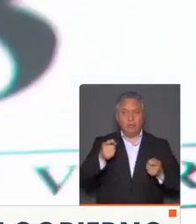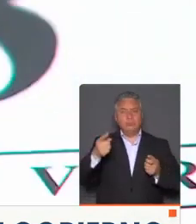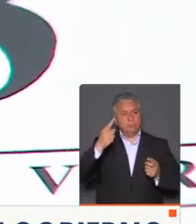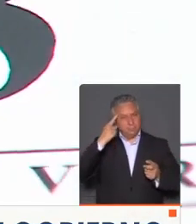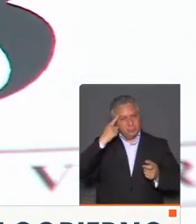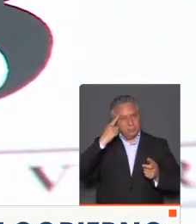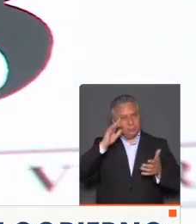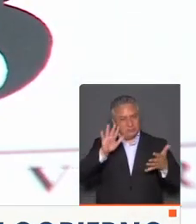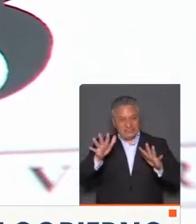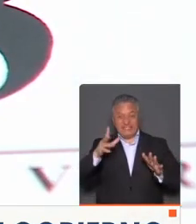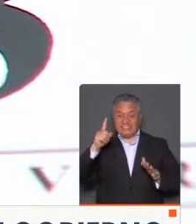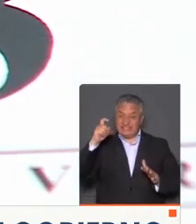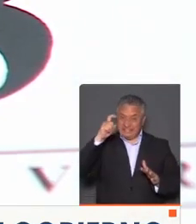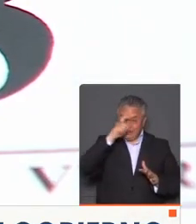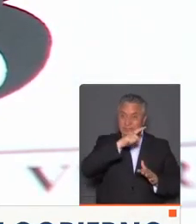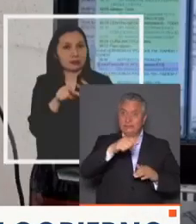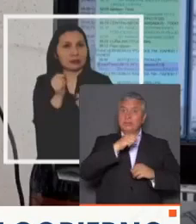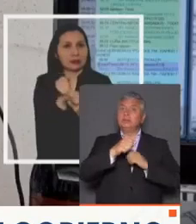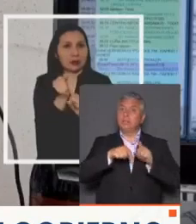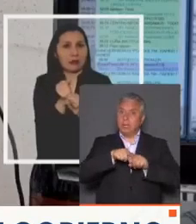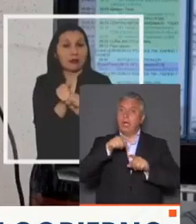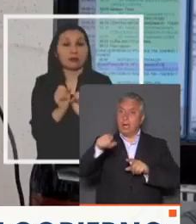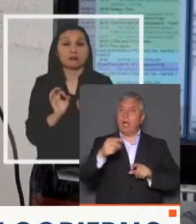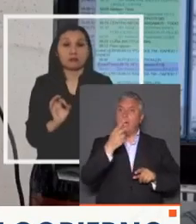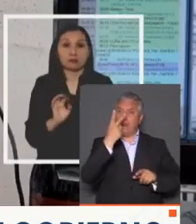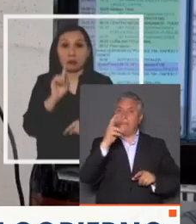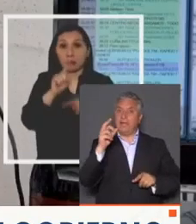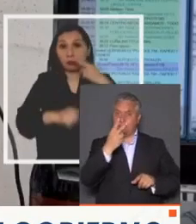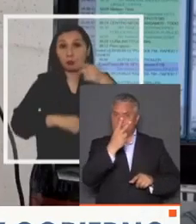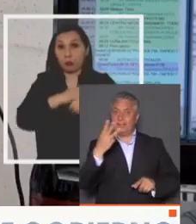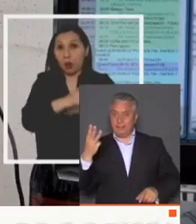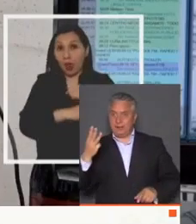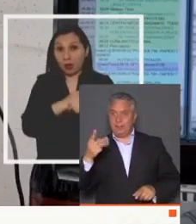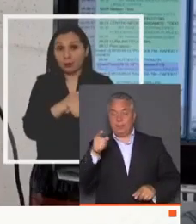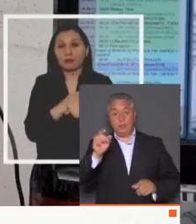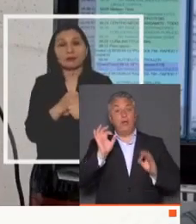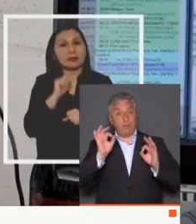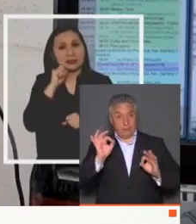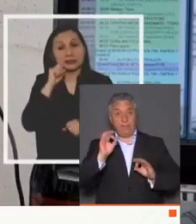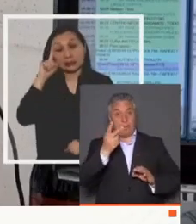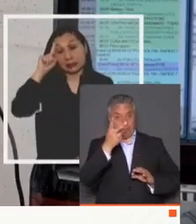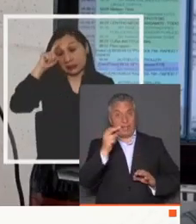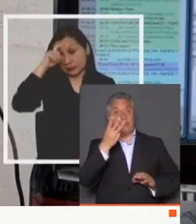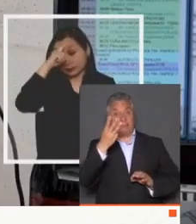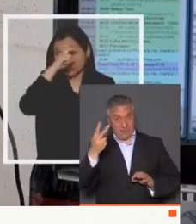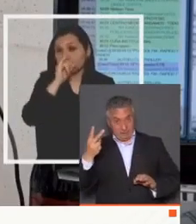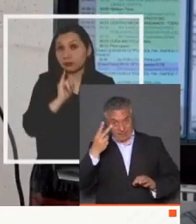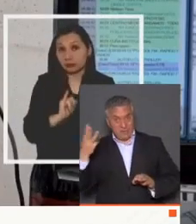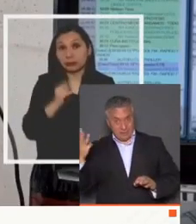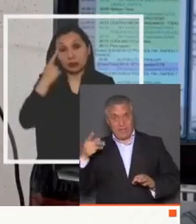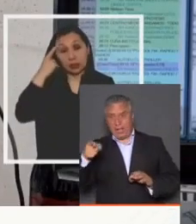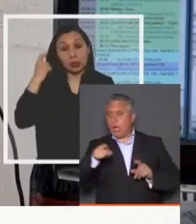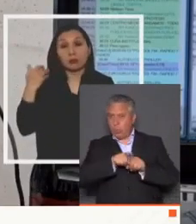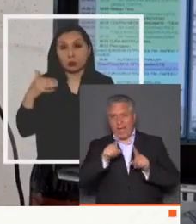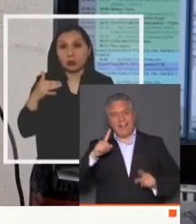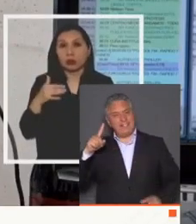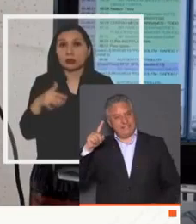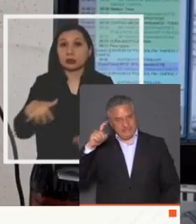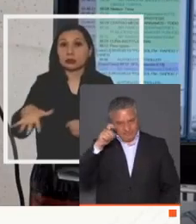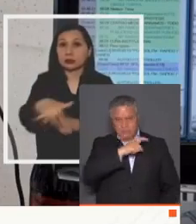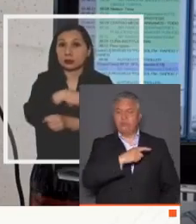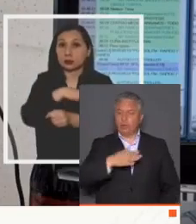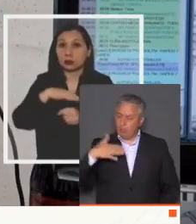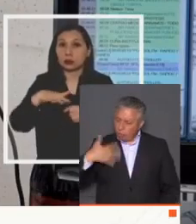escenario para 2023 efectivamente el próximo año va a ser difícil creo que es importante decirlo las